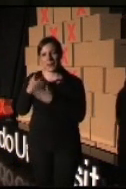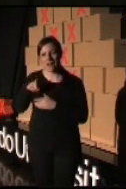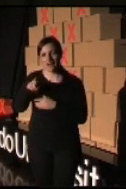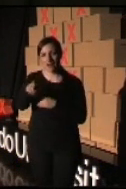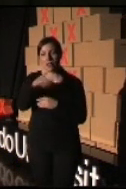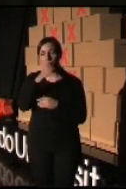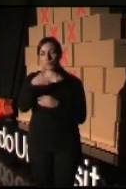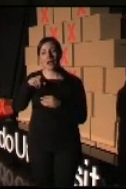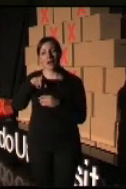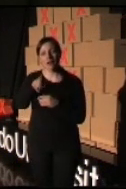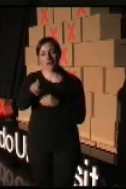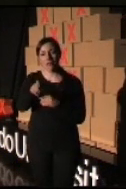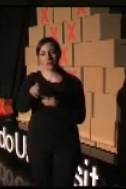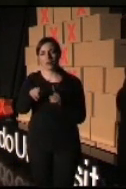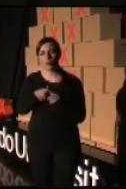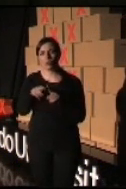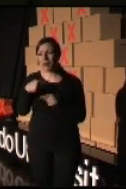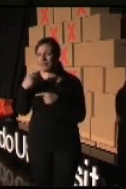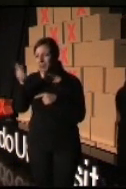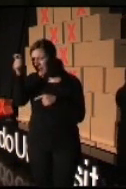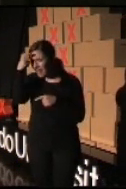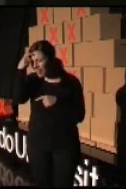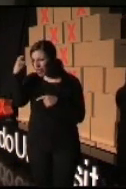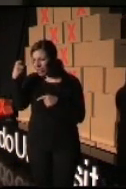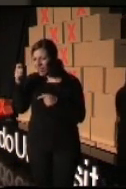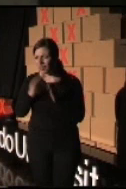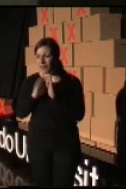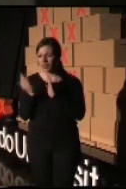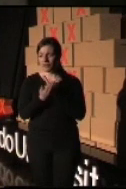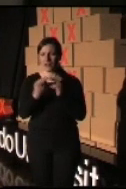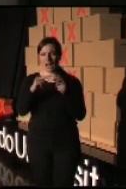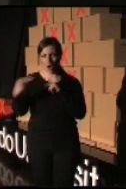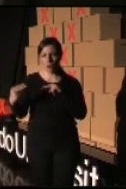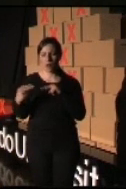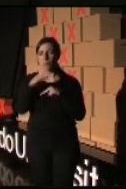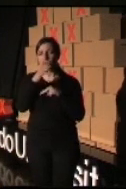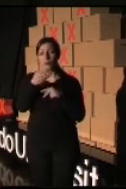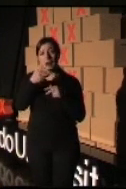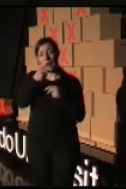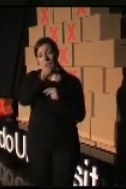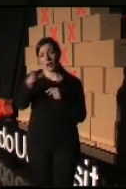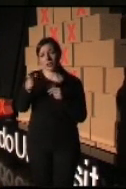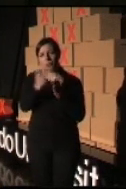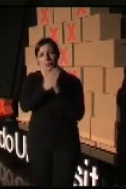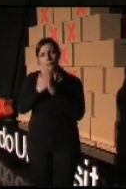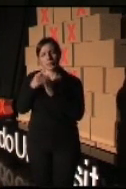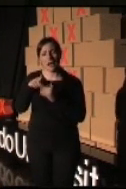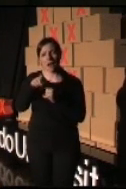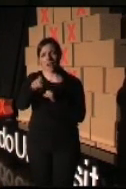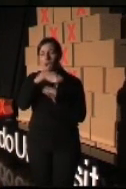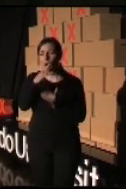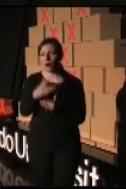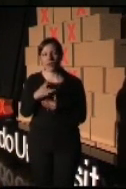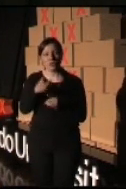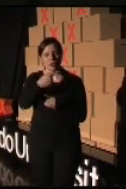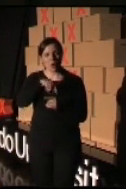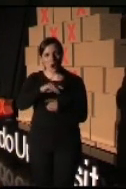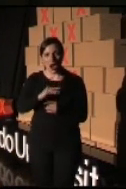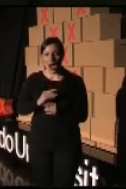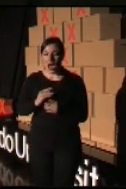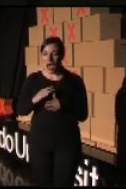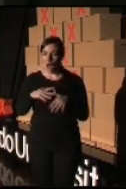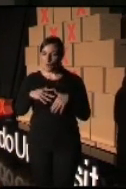cáncer es una enfermedad del genoma. Y aquellos que estudiamos el cáncer estamos muy emocionados por este momento que vivimos, precisamente por